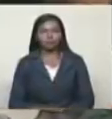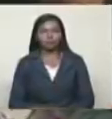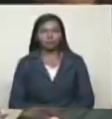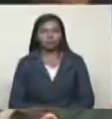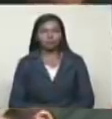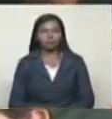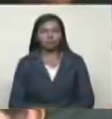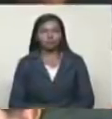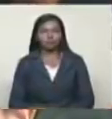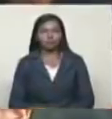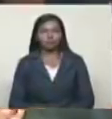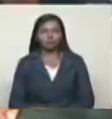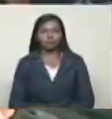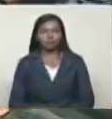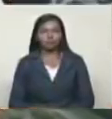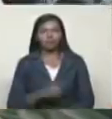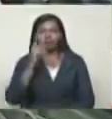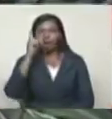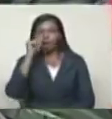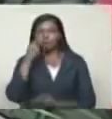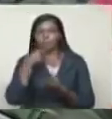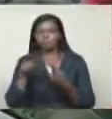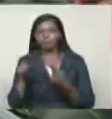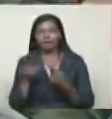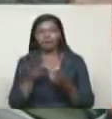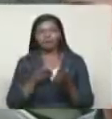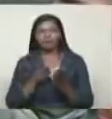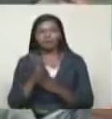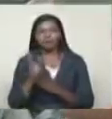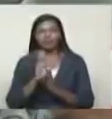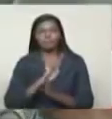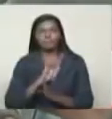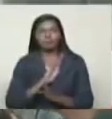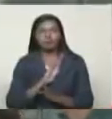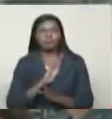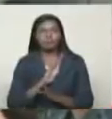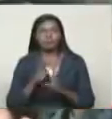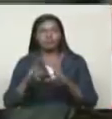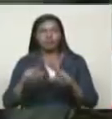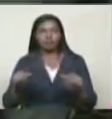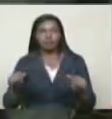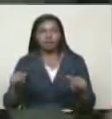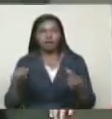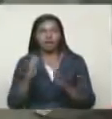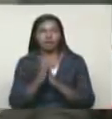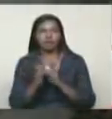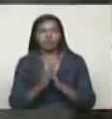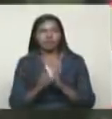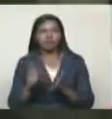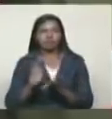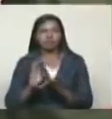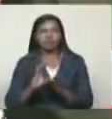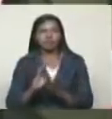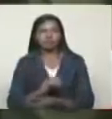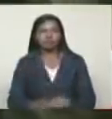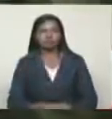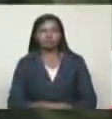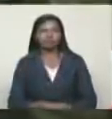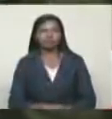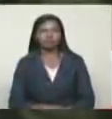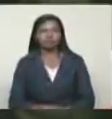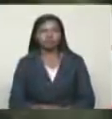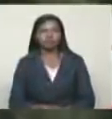de División Hermes Carreño Escobar, director de medios terrestres de la Región Estratégica de Defensa Integral Central.